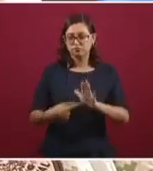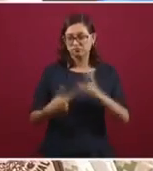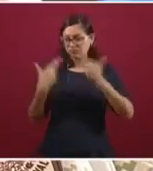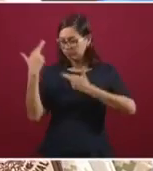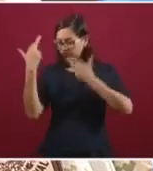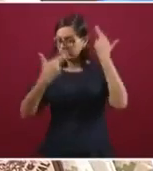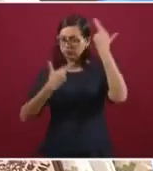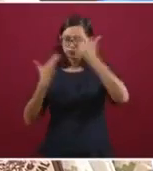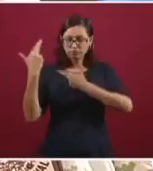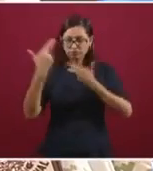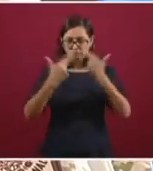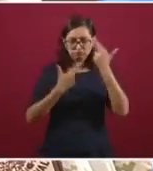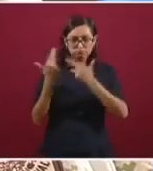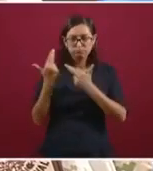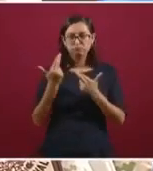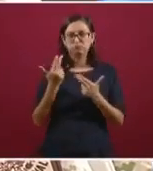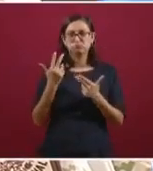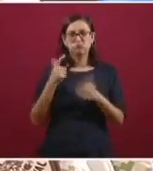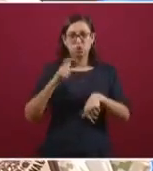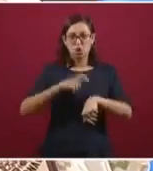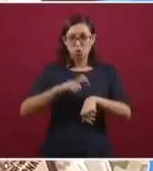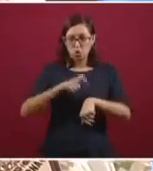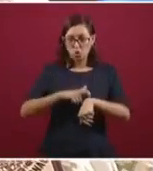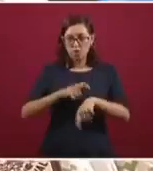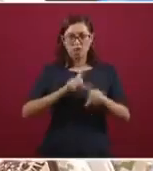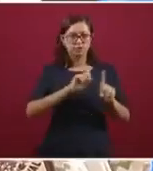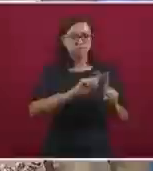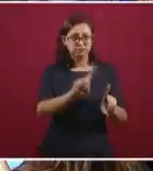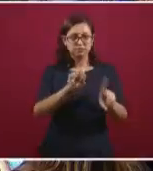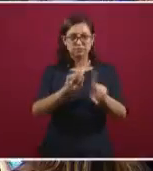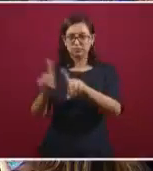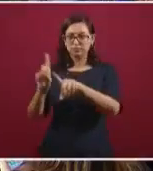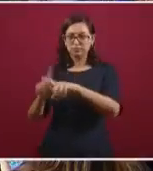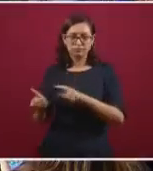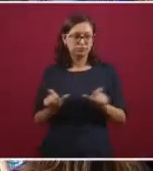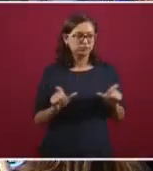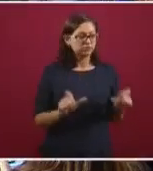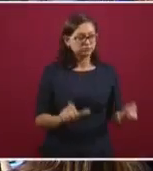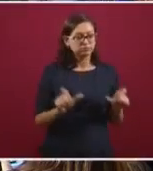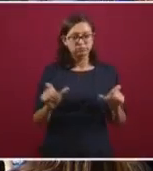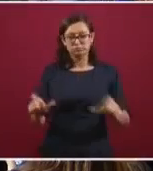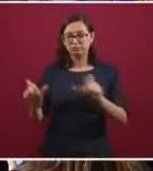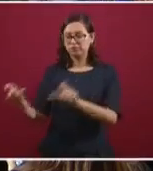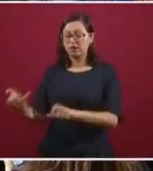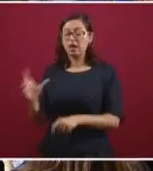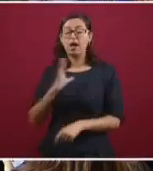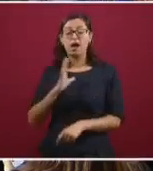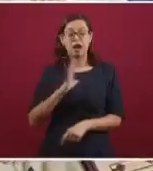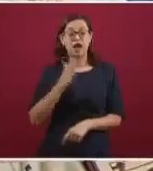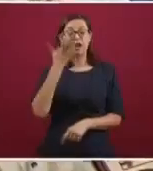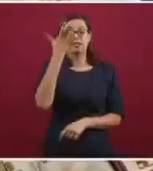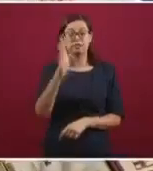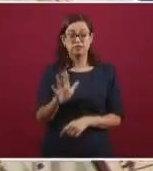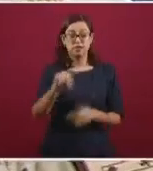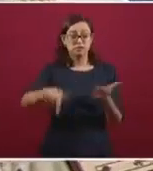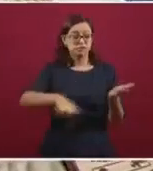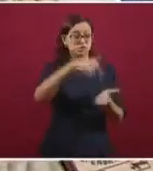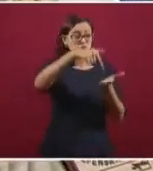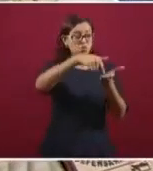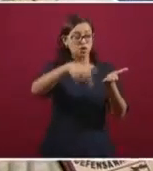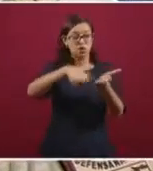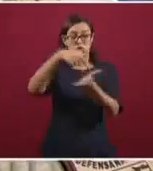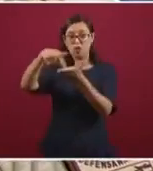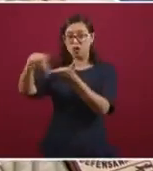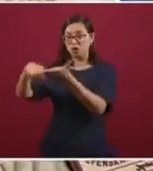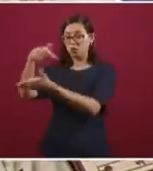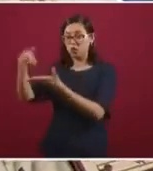revisiones en diferentes horarios, en diferentes puntos. Tenemos 10 puestos militares de seguridad estratégicos, que aquí los pueden